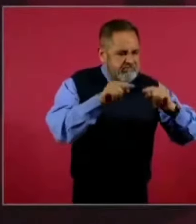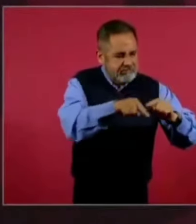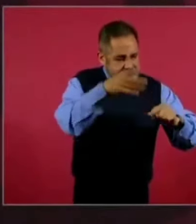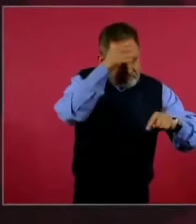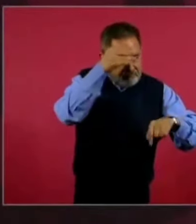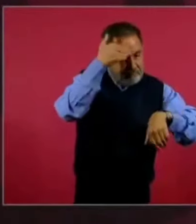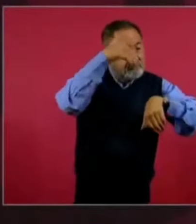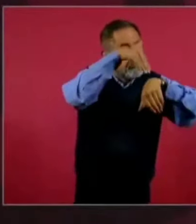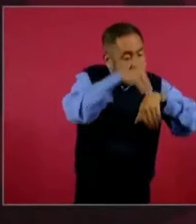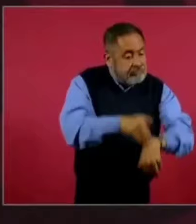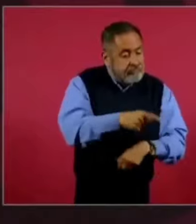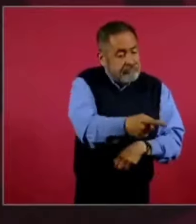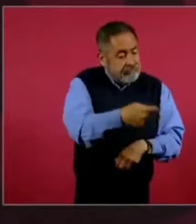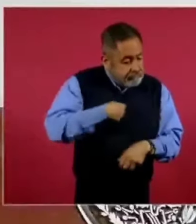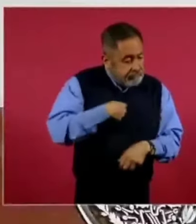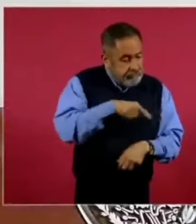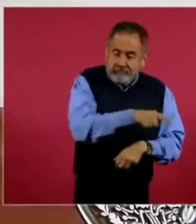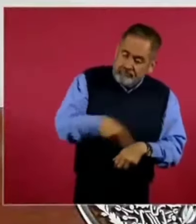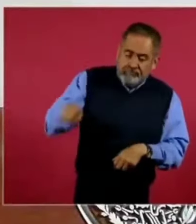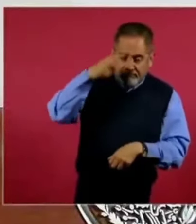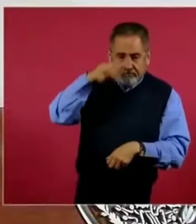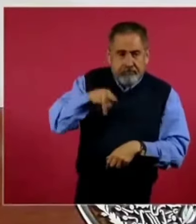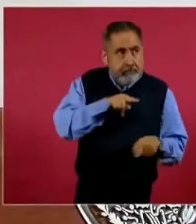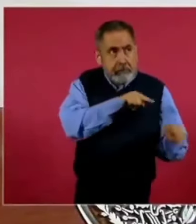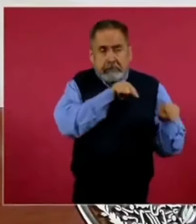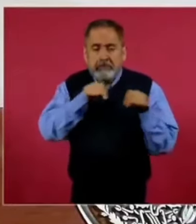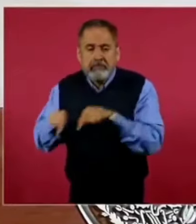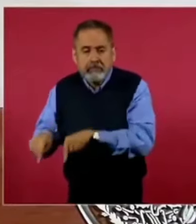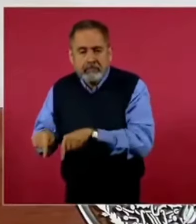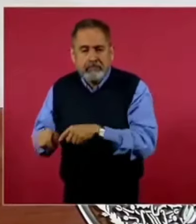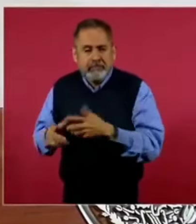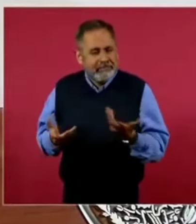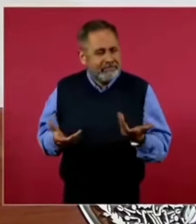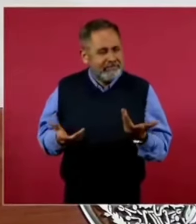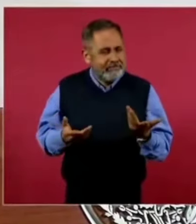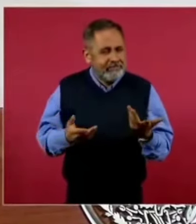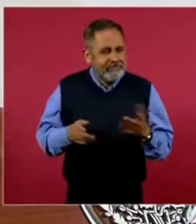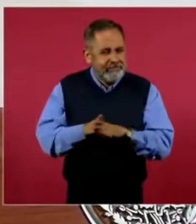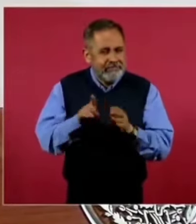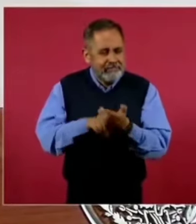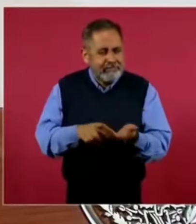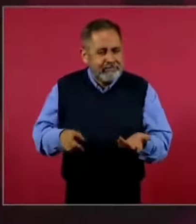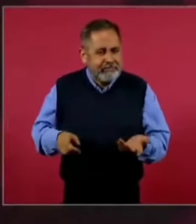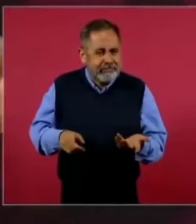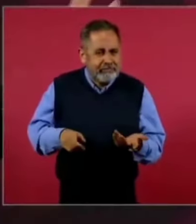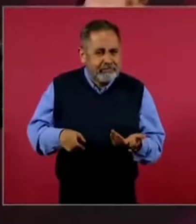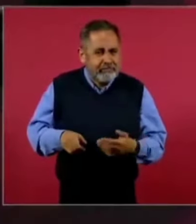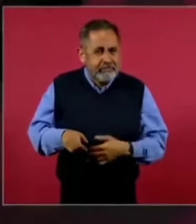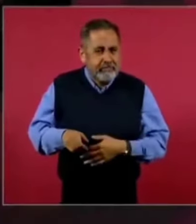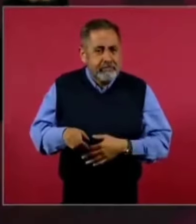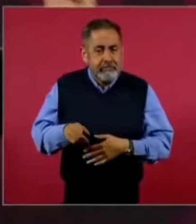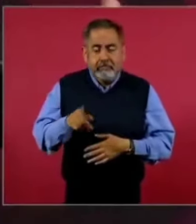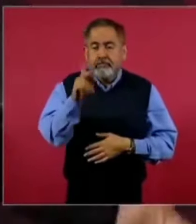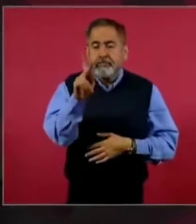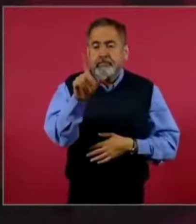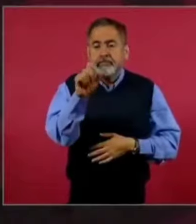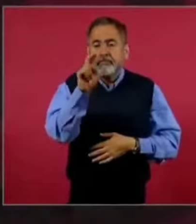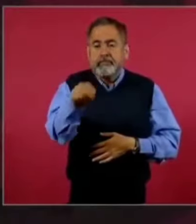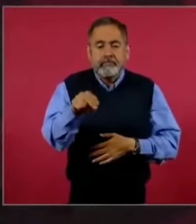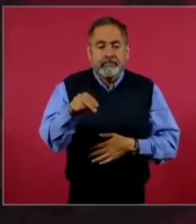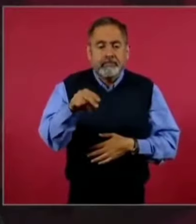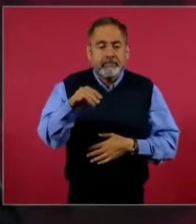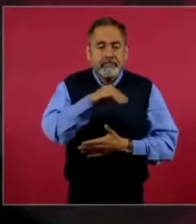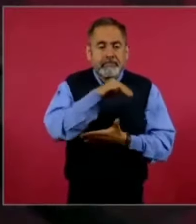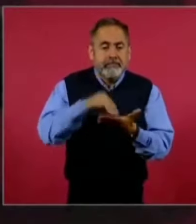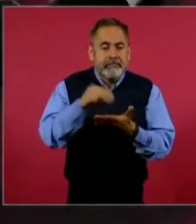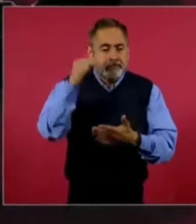a formarlos en el Comando Norte, y estaba el Plan Mérida, y